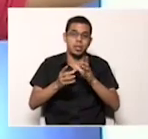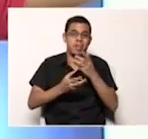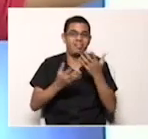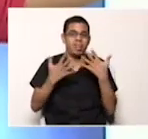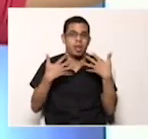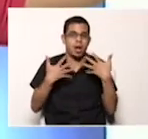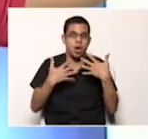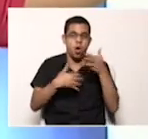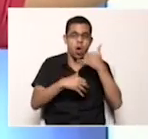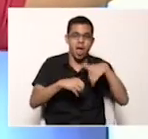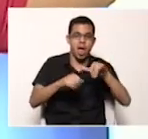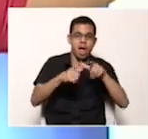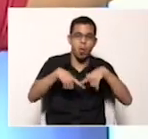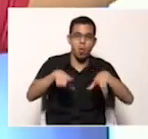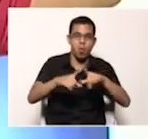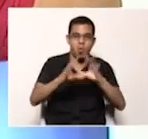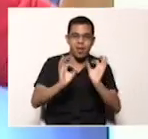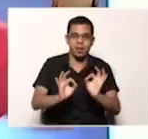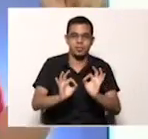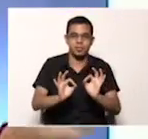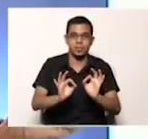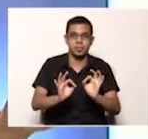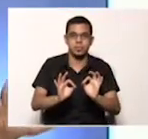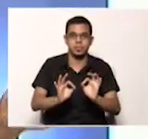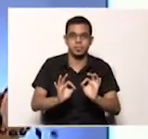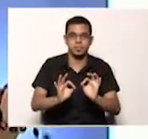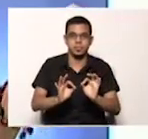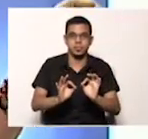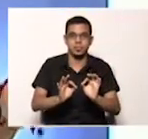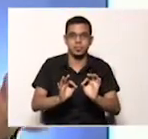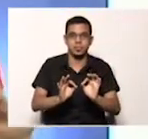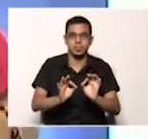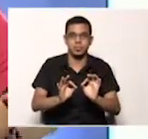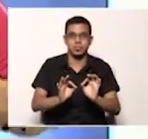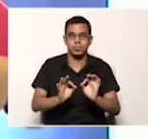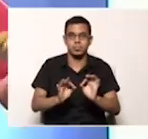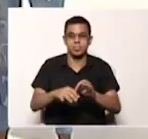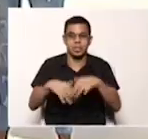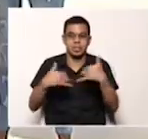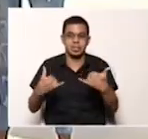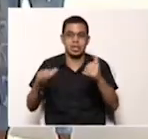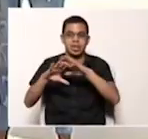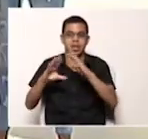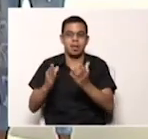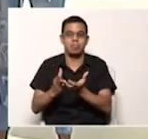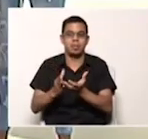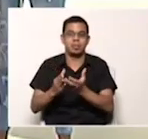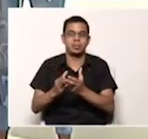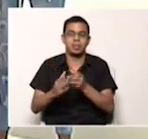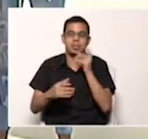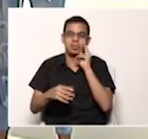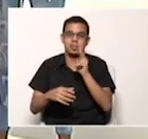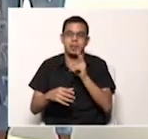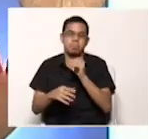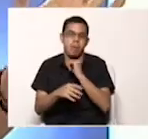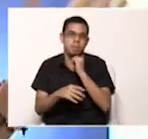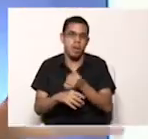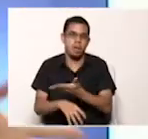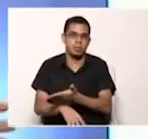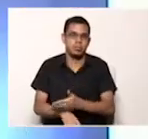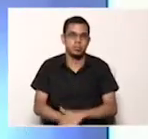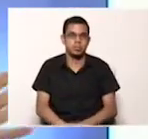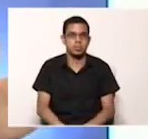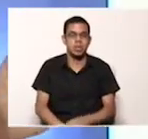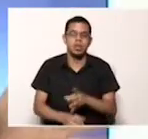tanto en nuestro planeta se ve afectado y bueno,